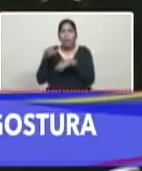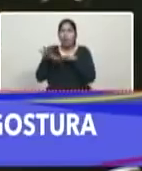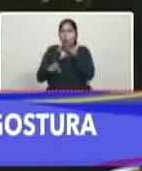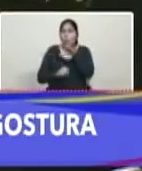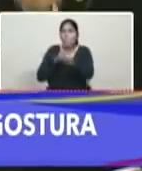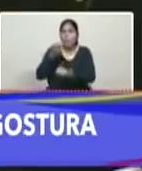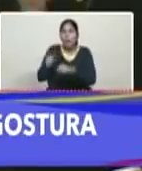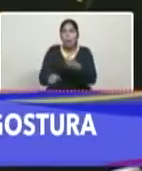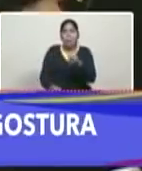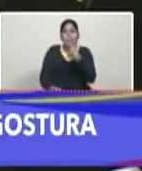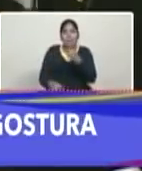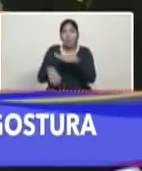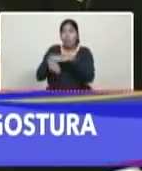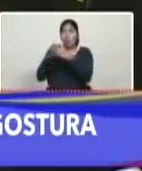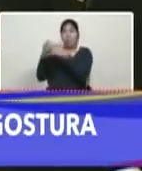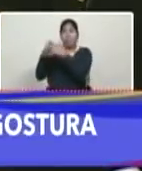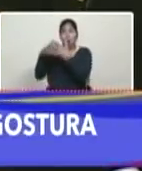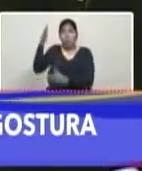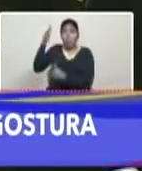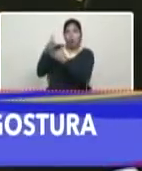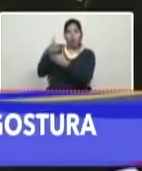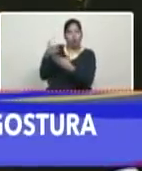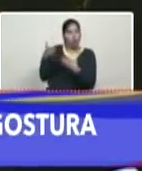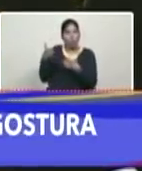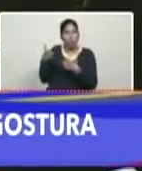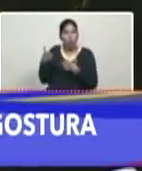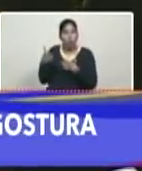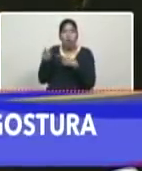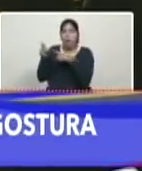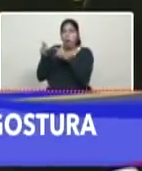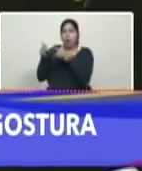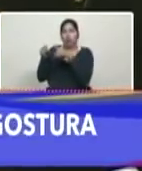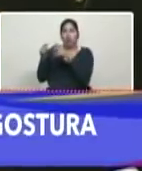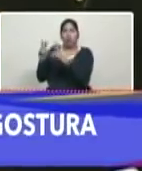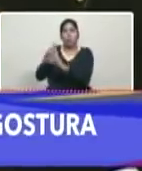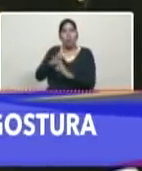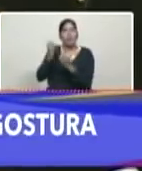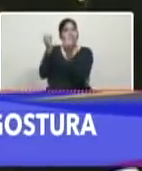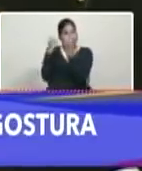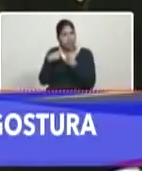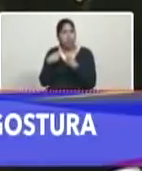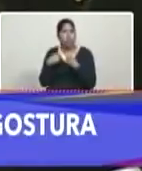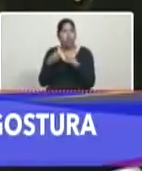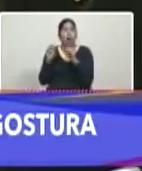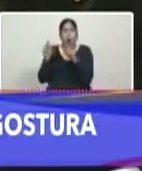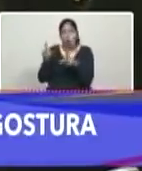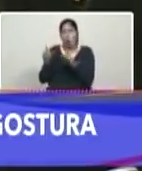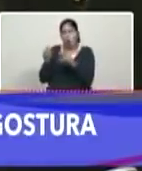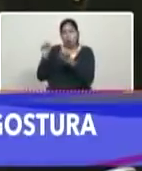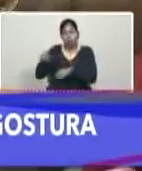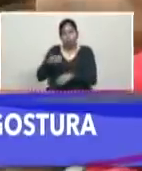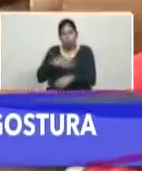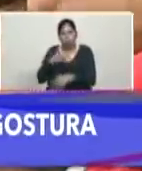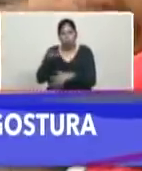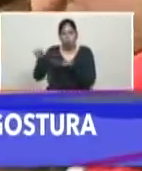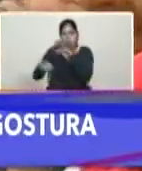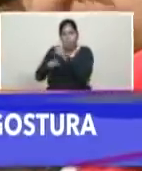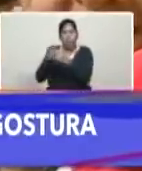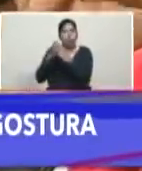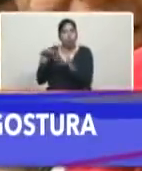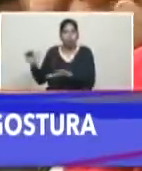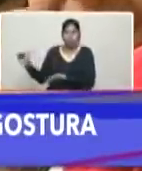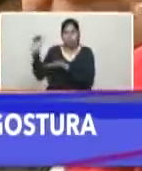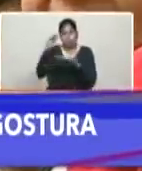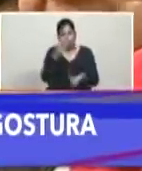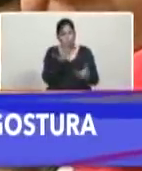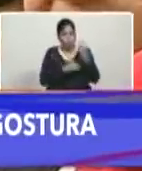medicinas que nos bloquea el imperio estadounidense, y ellos han dicho que sí nos van a ayudar a comprar todas las medicinas, a comprar todos